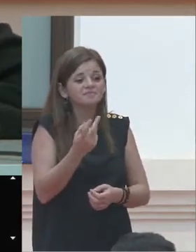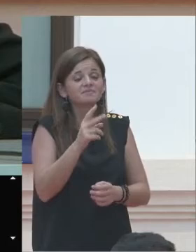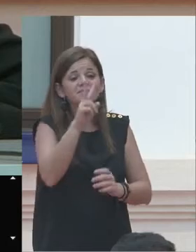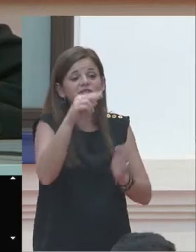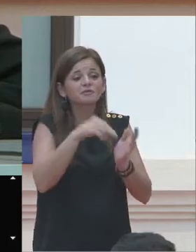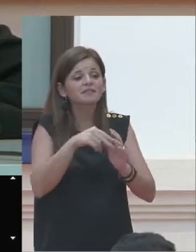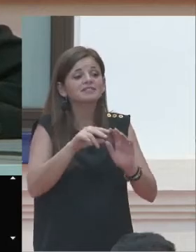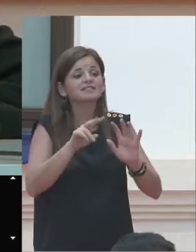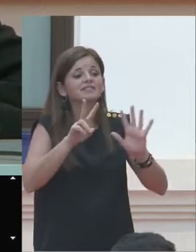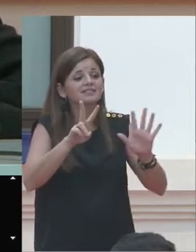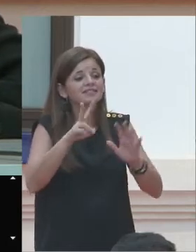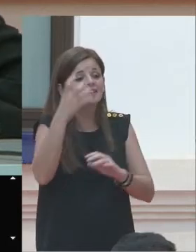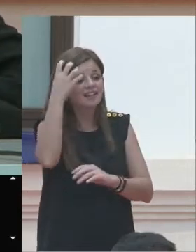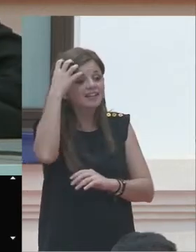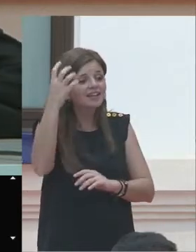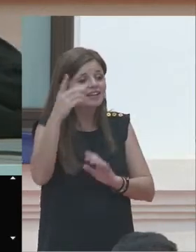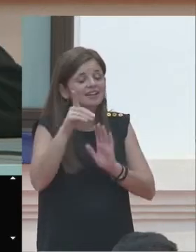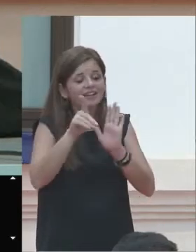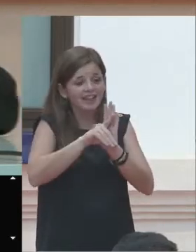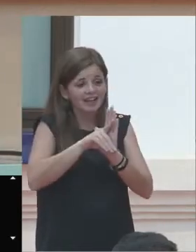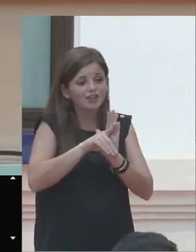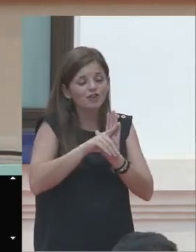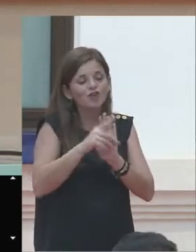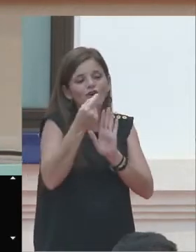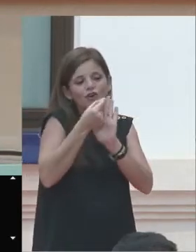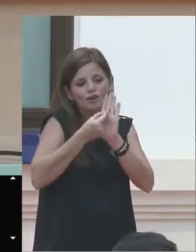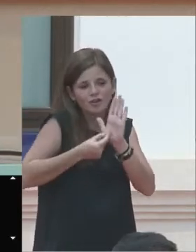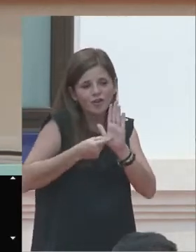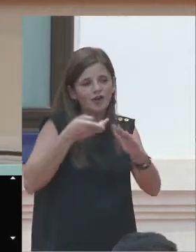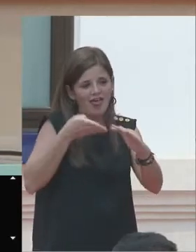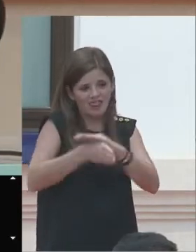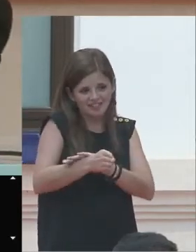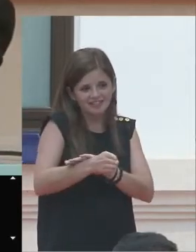Condiciones Básicas de Accesibilidad, que la mitad lo hice yo,